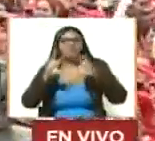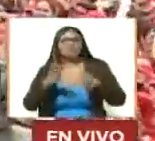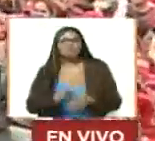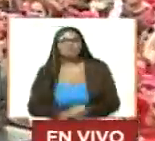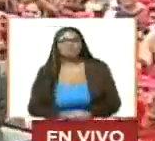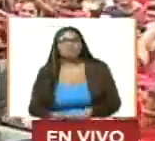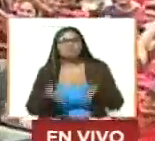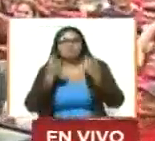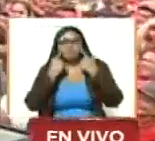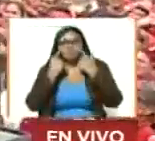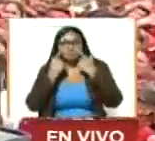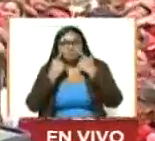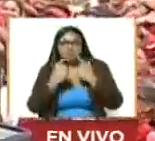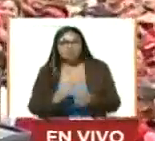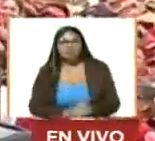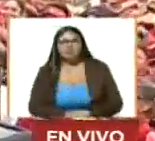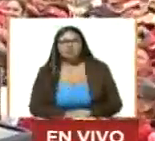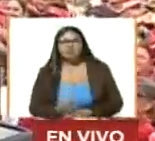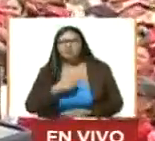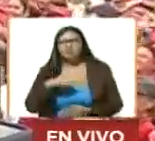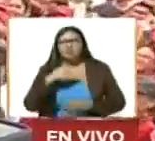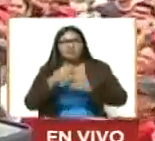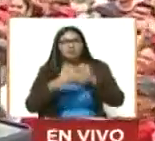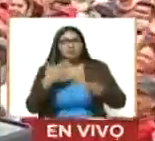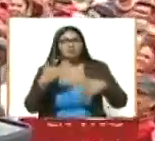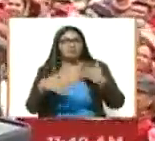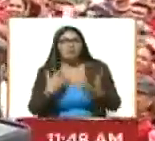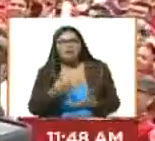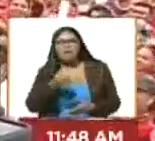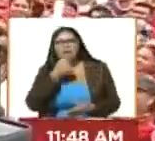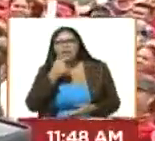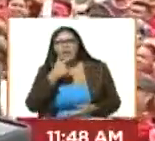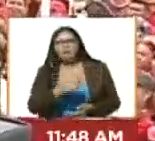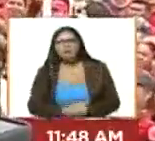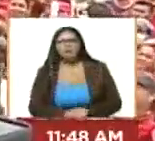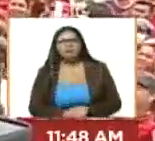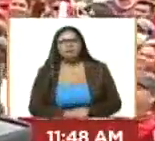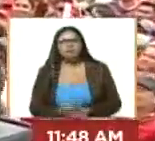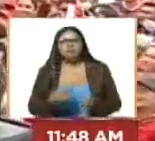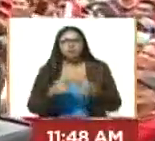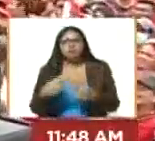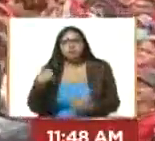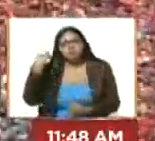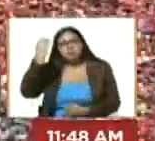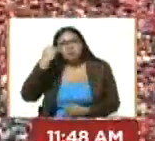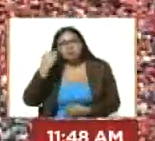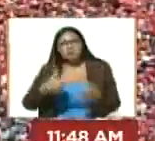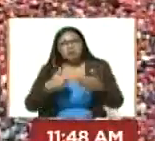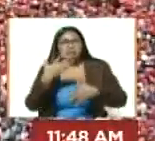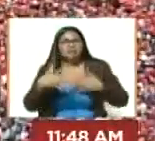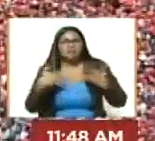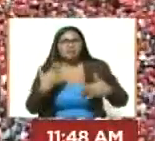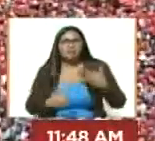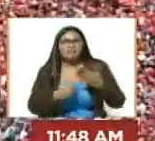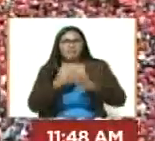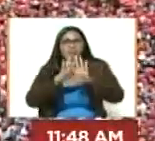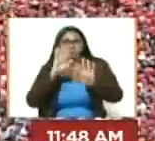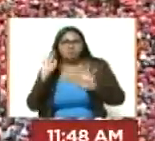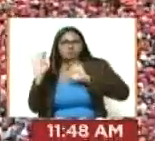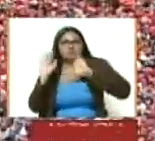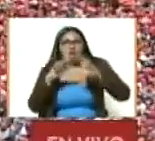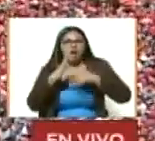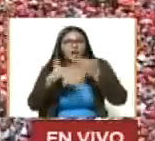Miren, hemos hecho actos muy bonitos. Entonces, como creo que este es el acto de mayor convocatoria